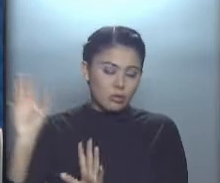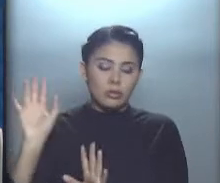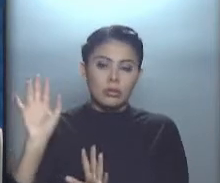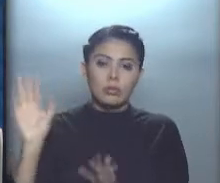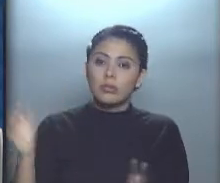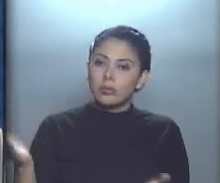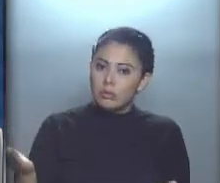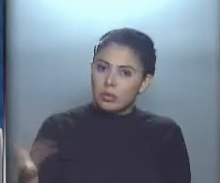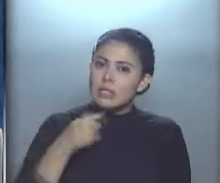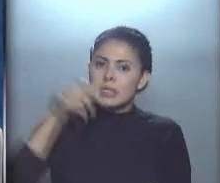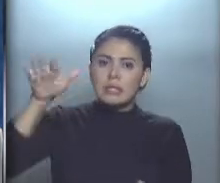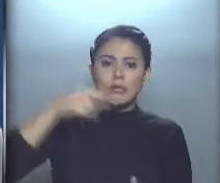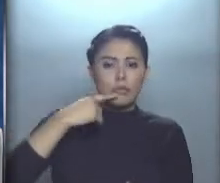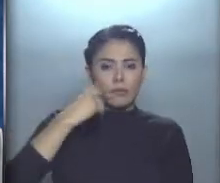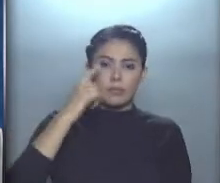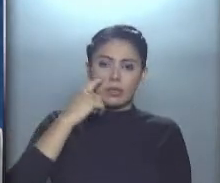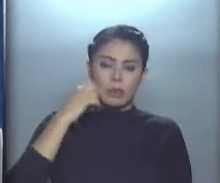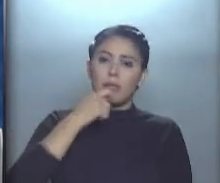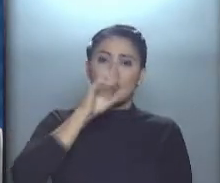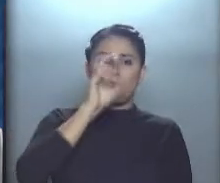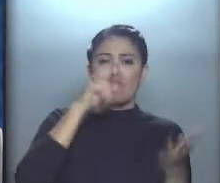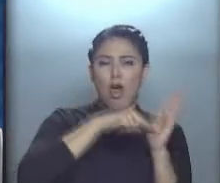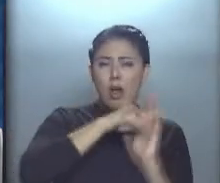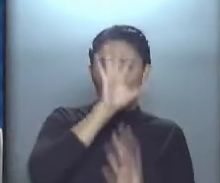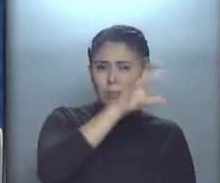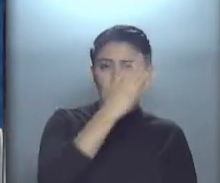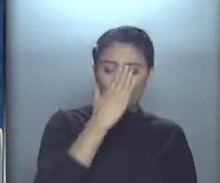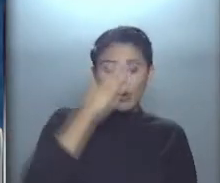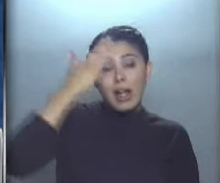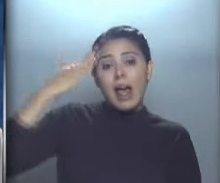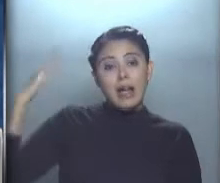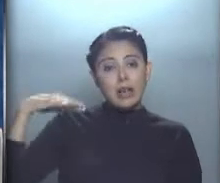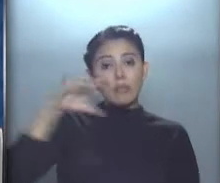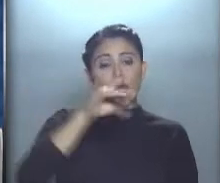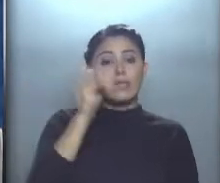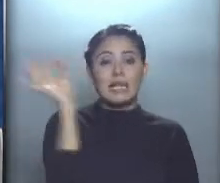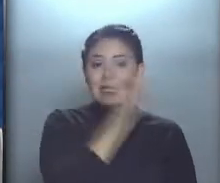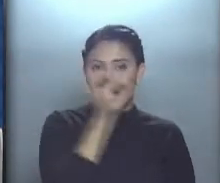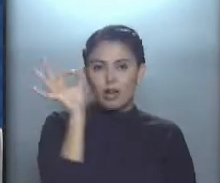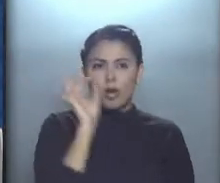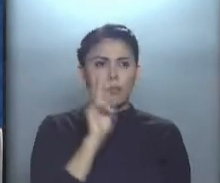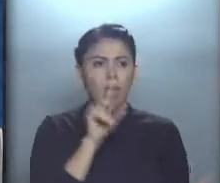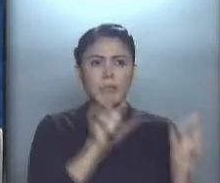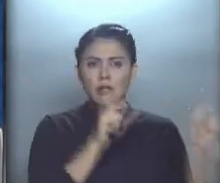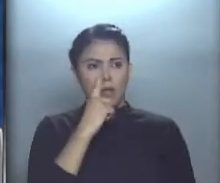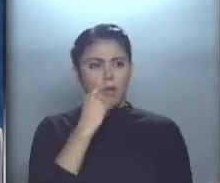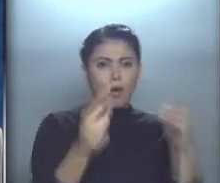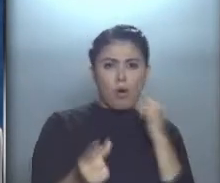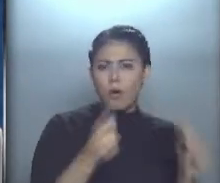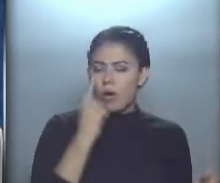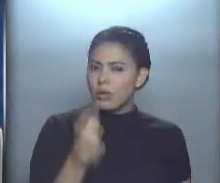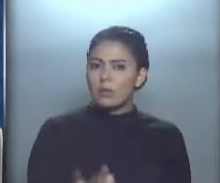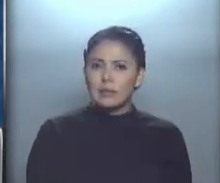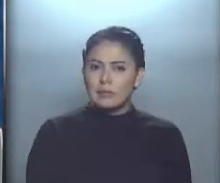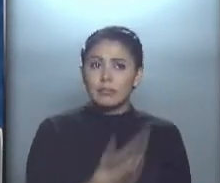Y he observado ya desde el conflicto de Córdoba y también ayer en la provincia del Chaco, las manifestaciones de sus